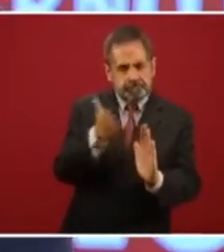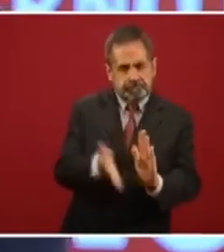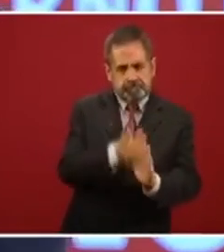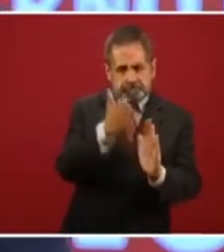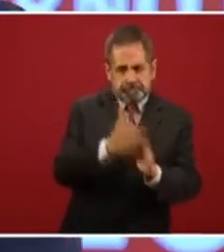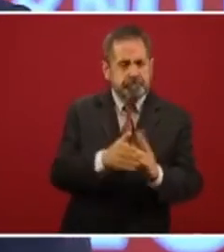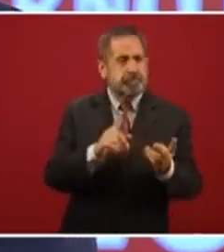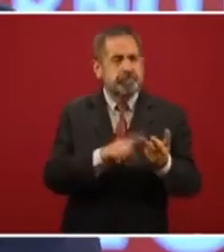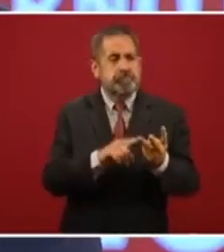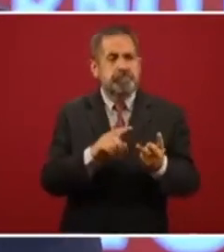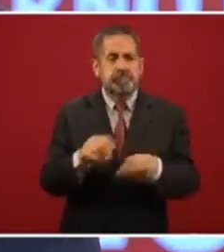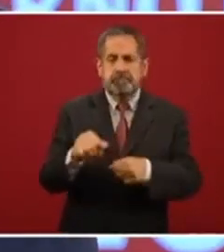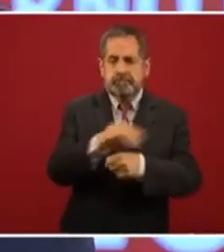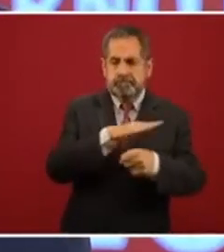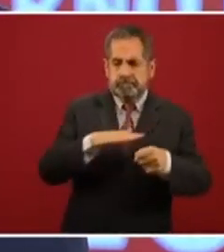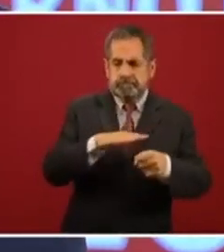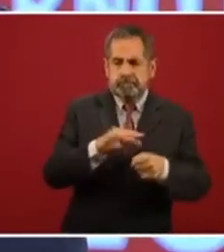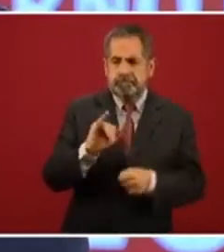el plan del Istmo.